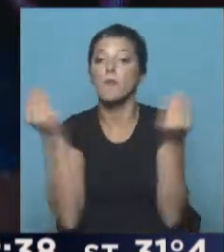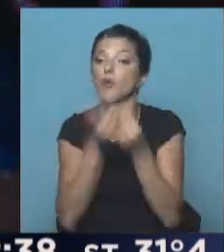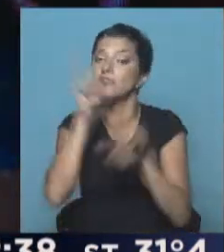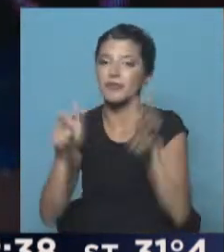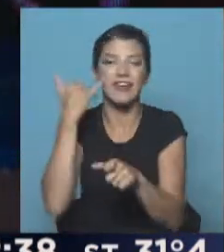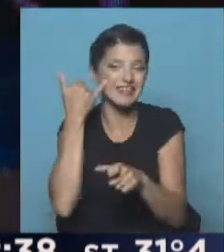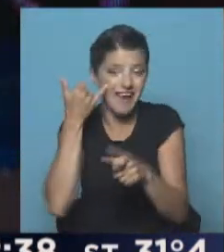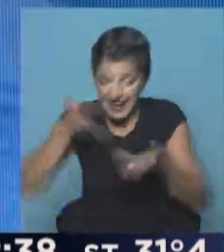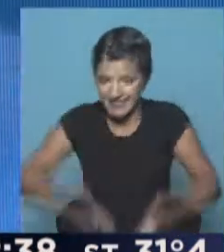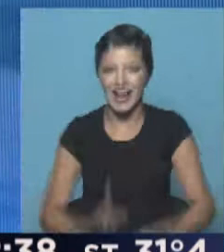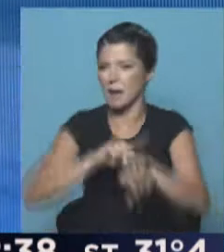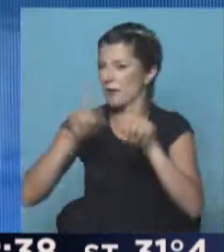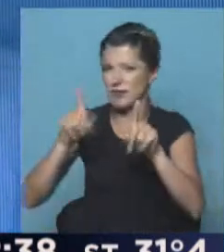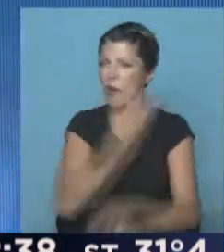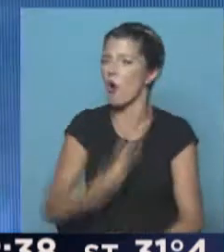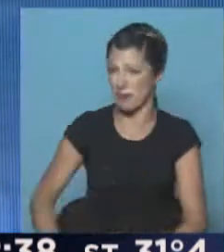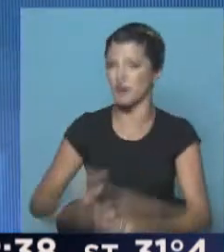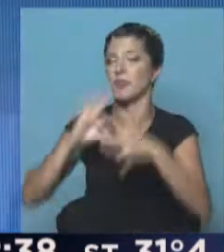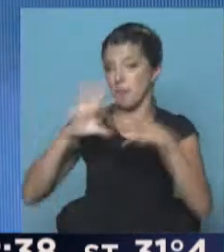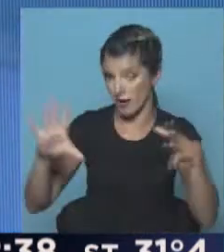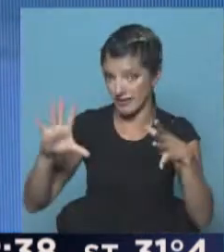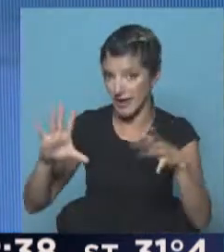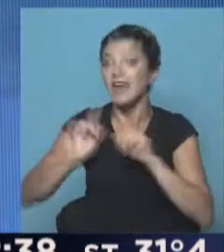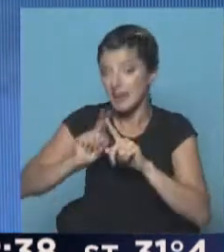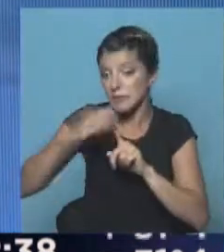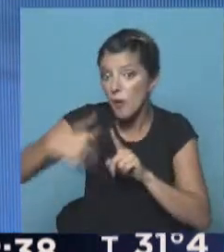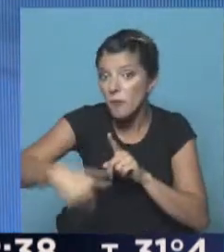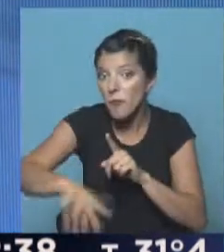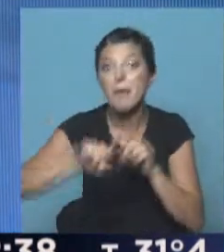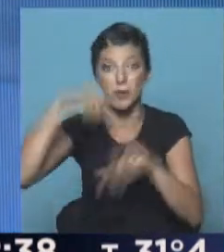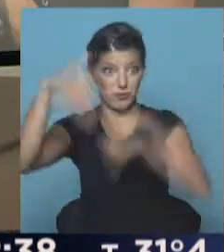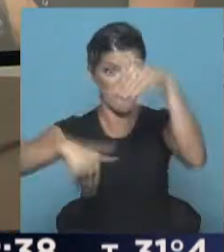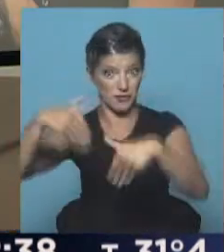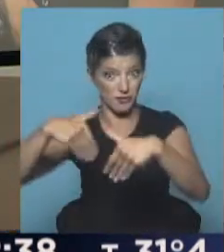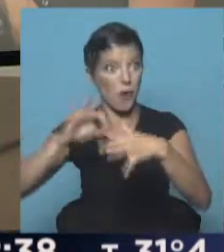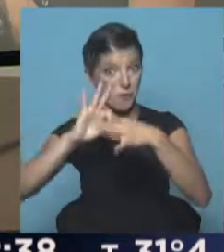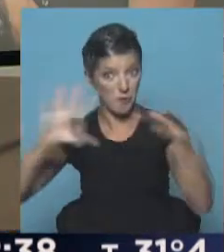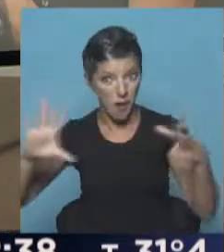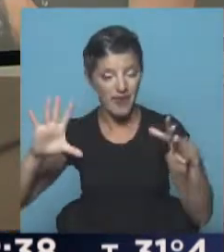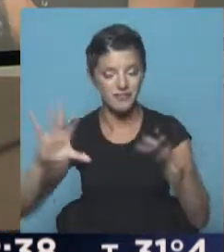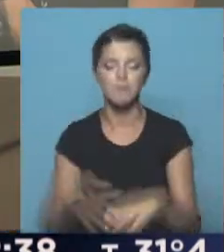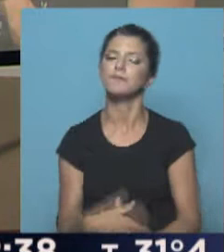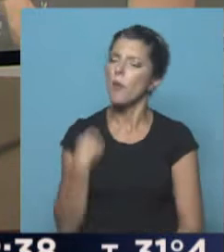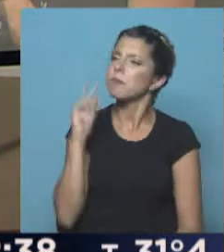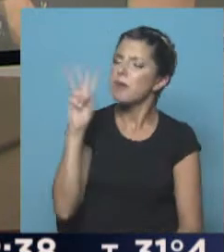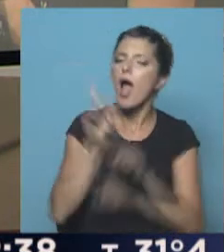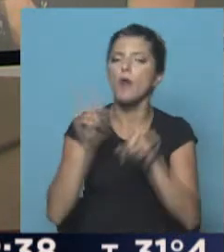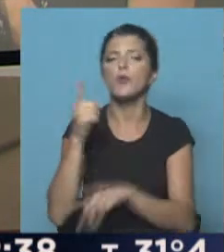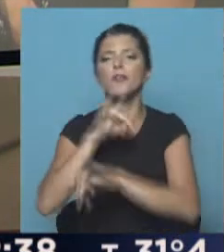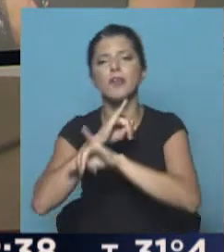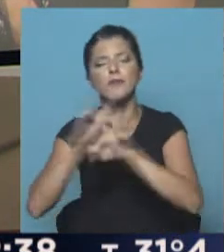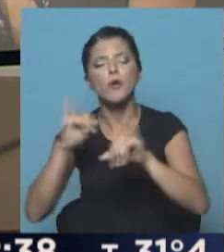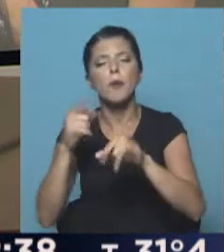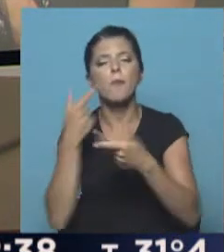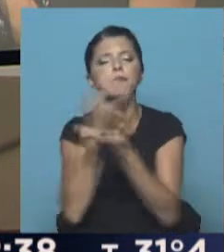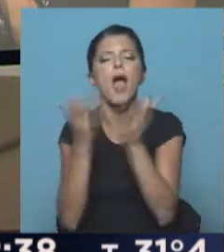nació en democracia y en democracia es cuando van a venir las próximas elecciones y veíamos en el informe jorge algunos nombres que no son tan conocidos para